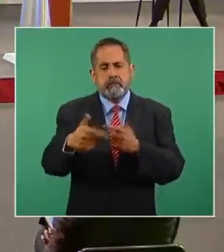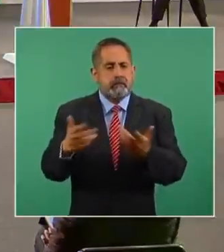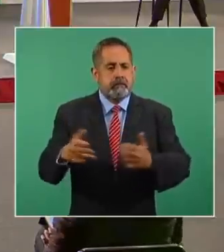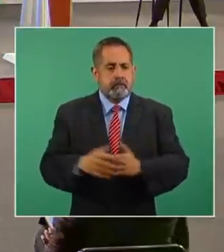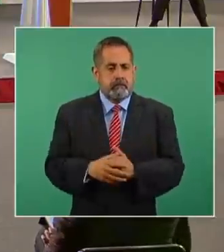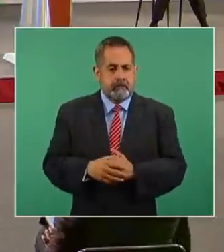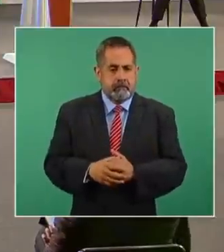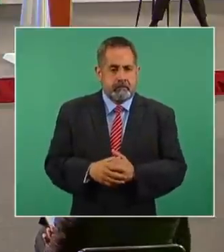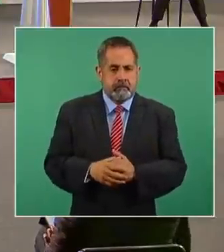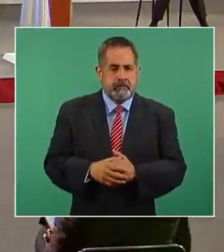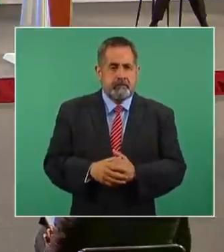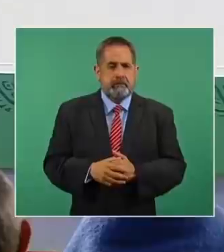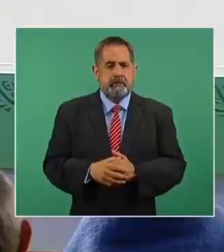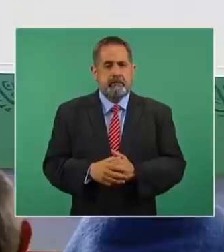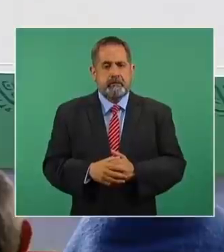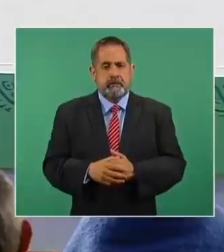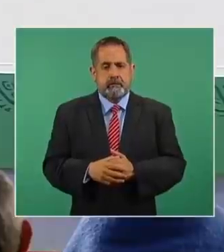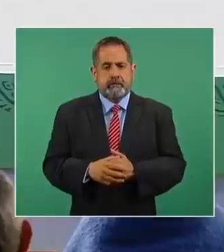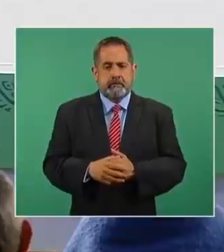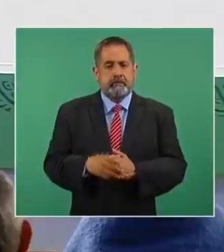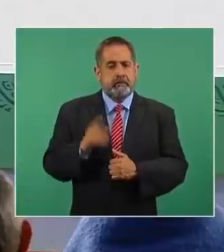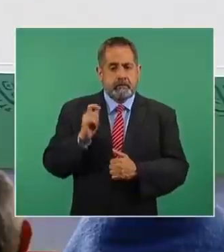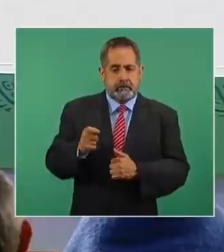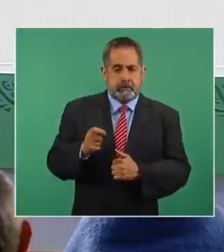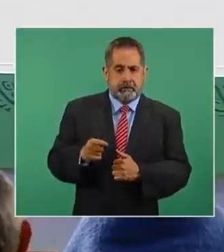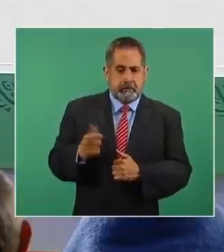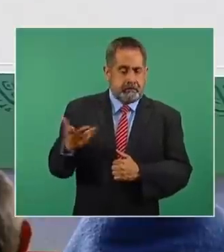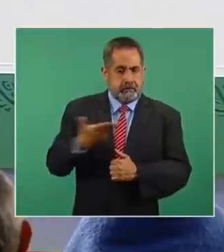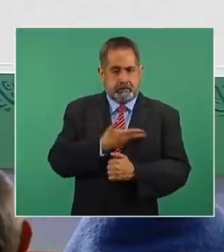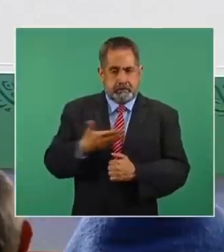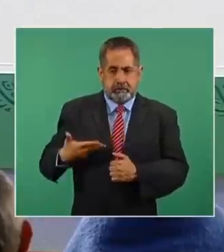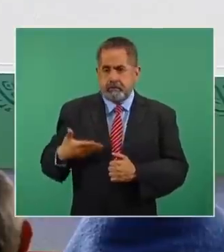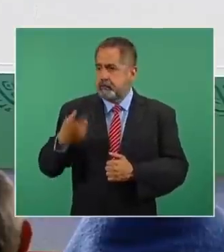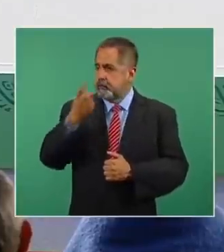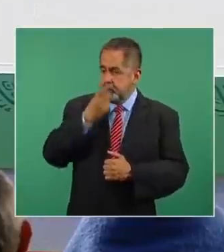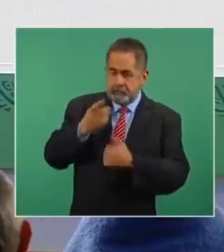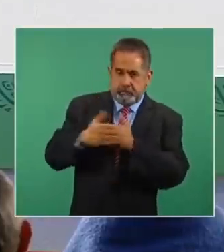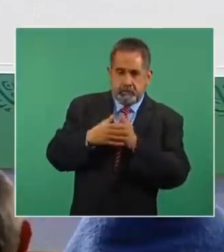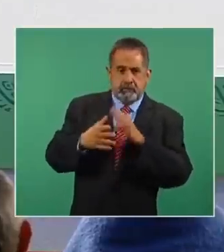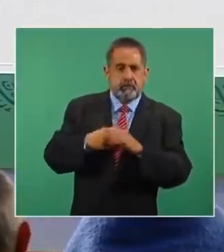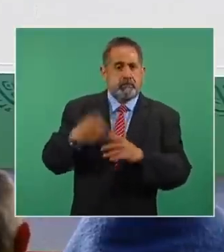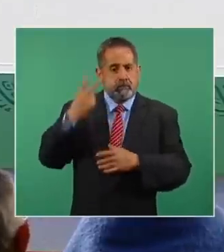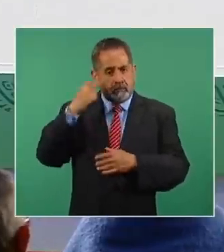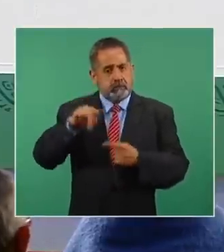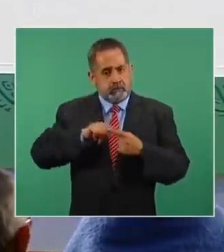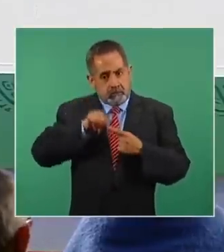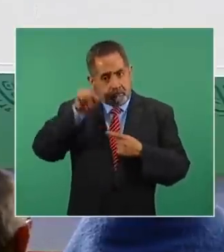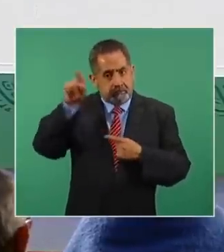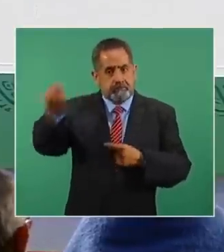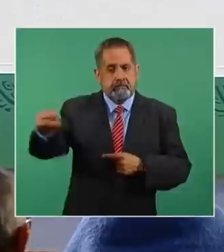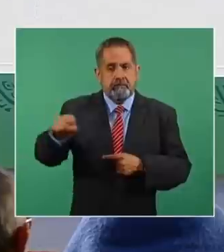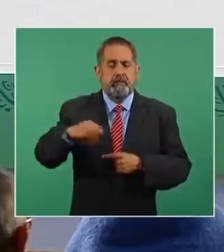Acabo de referirlo. Me ha pedido el presidente de la República que viaje yo a Moscú.